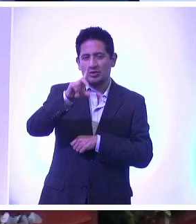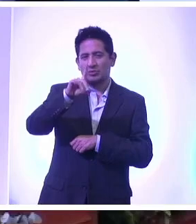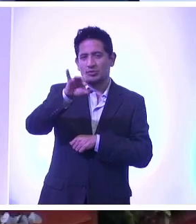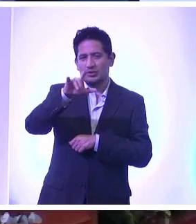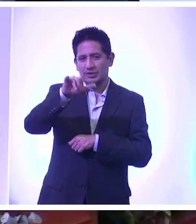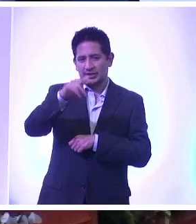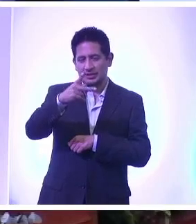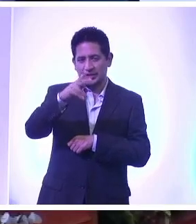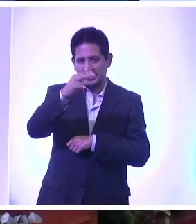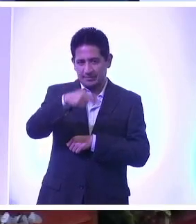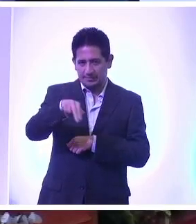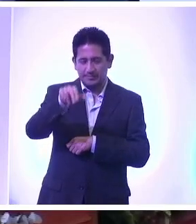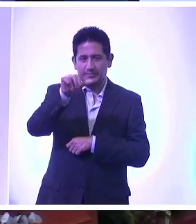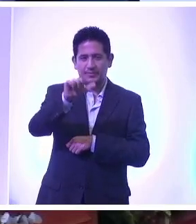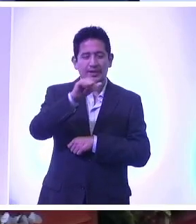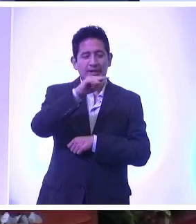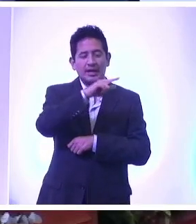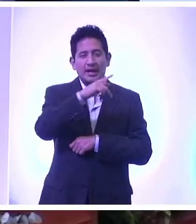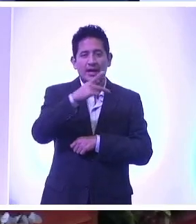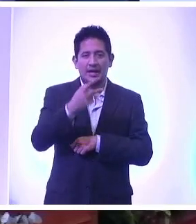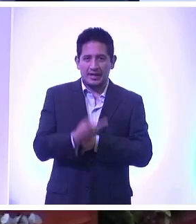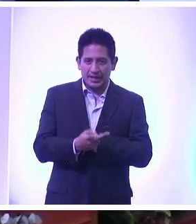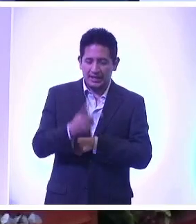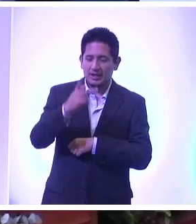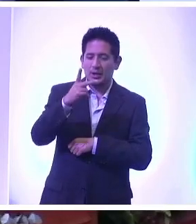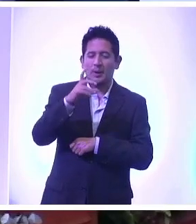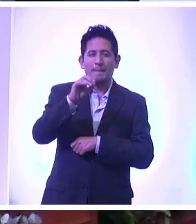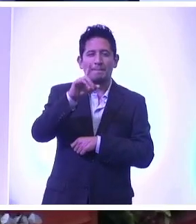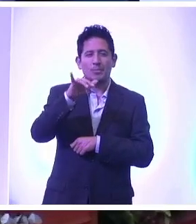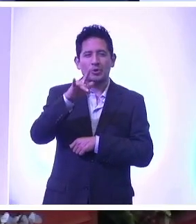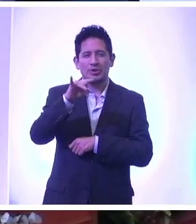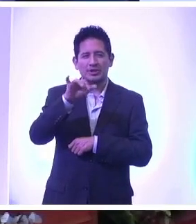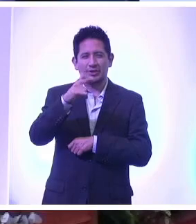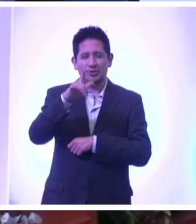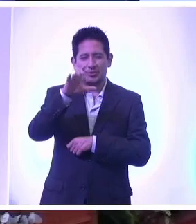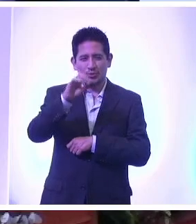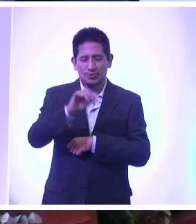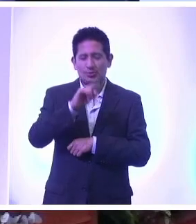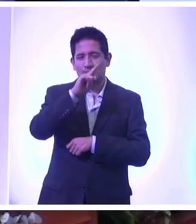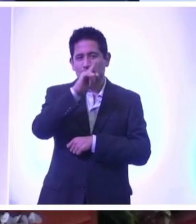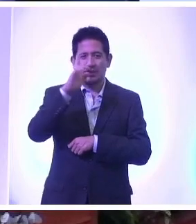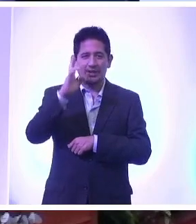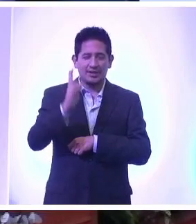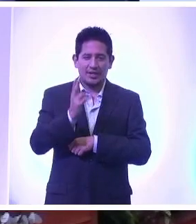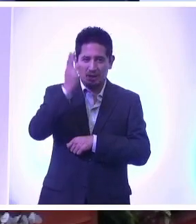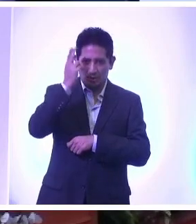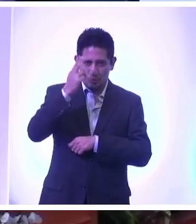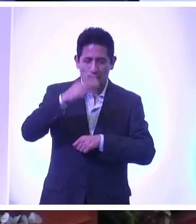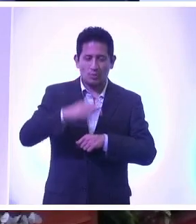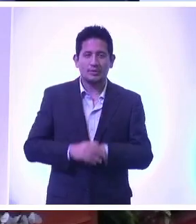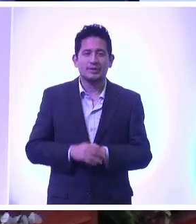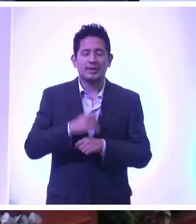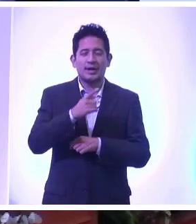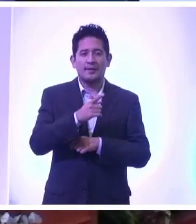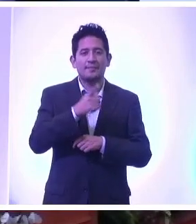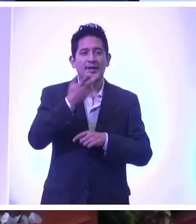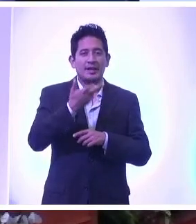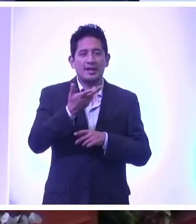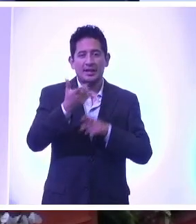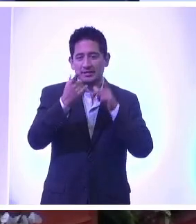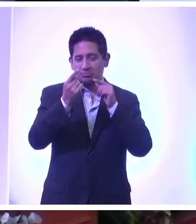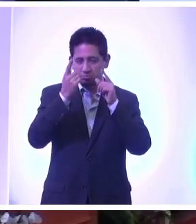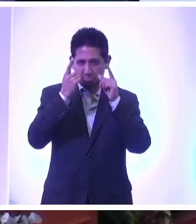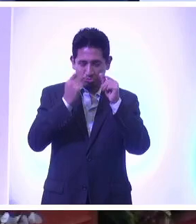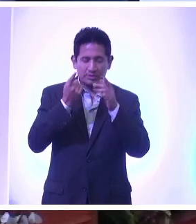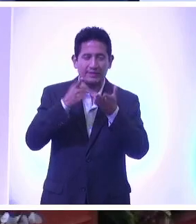ofarrel quien es politólogo y administrador público por la UNAM estudios en historia por la universidad de Anahuac durante 20